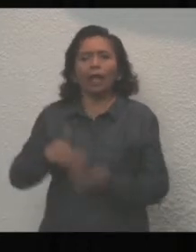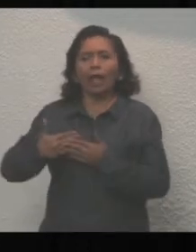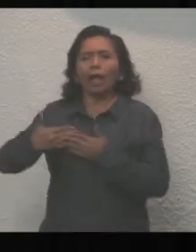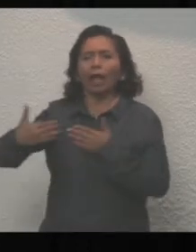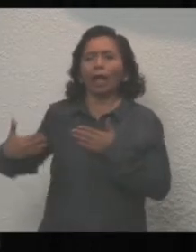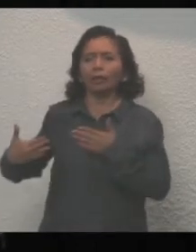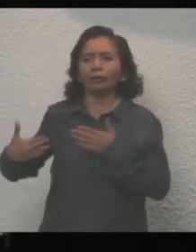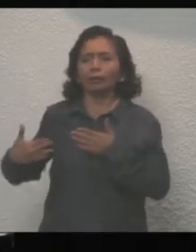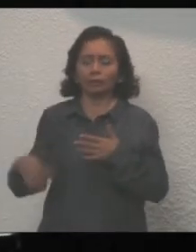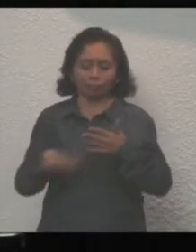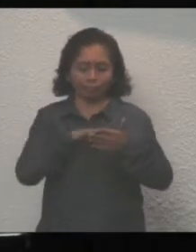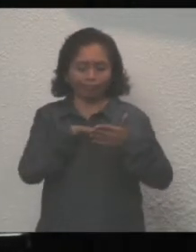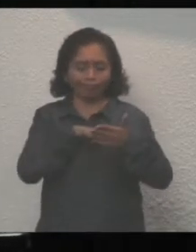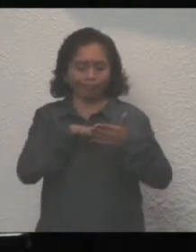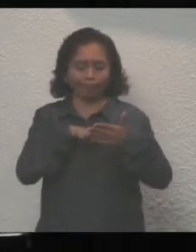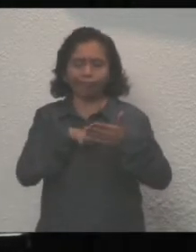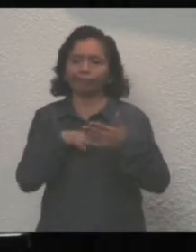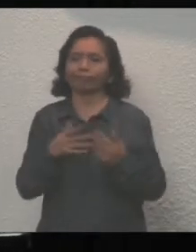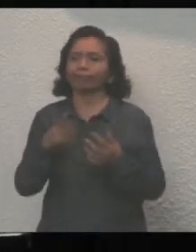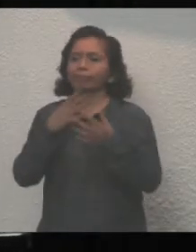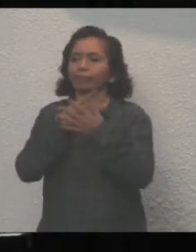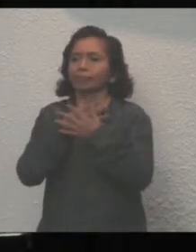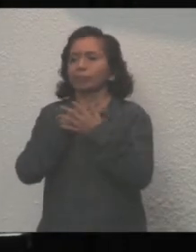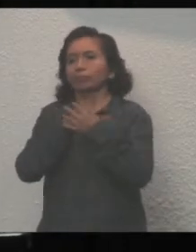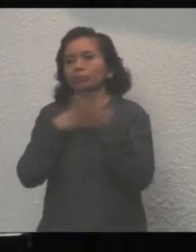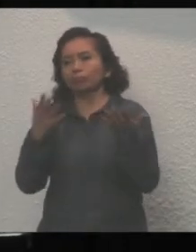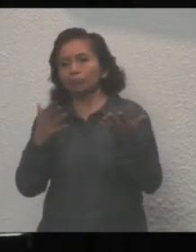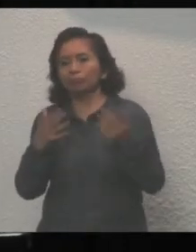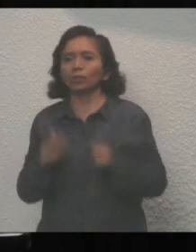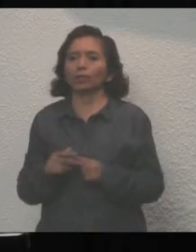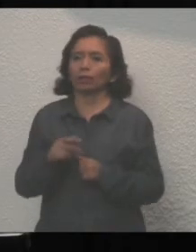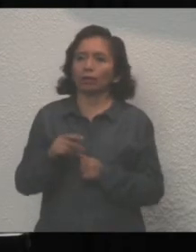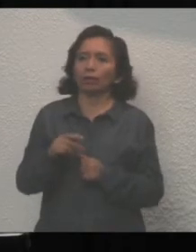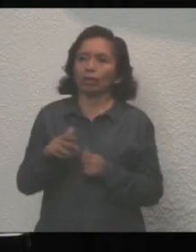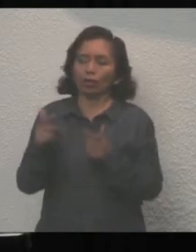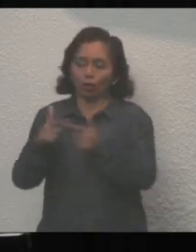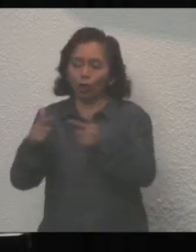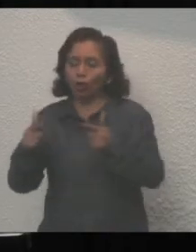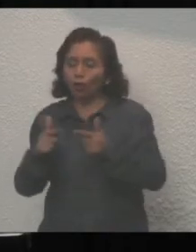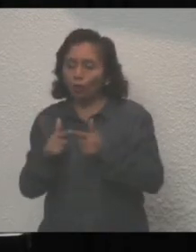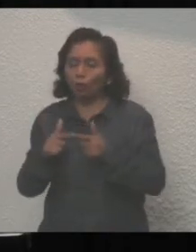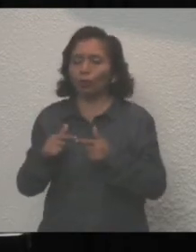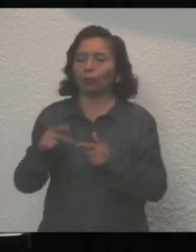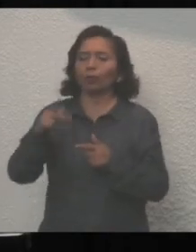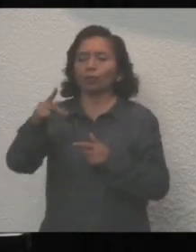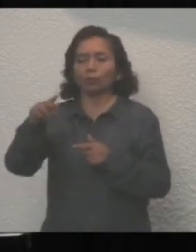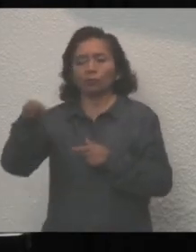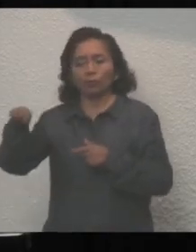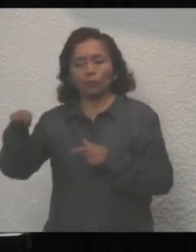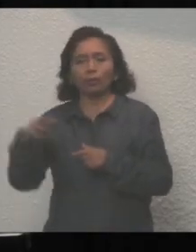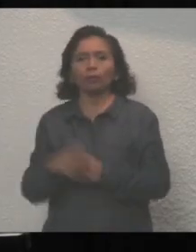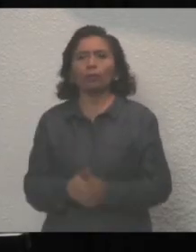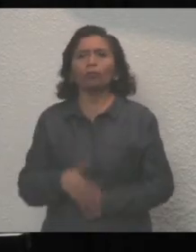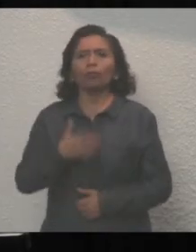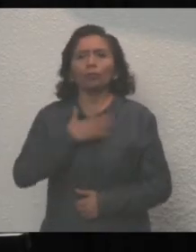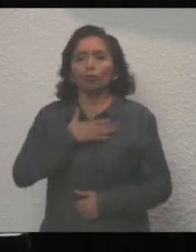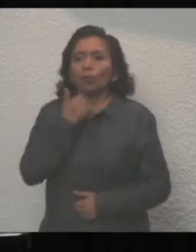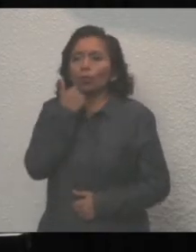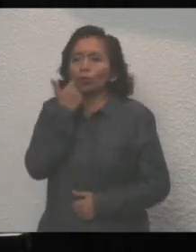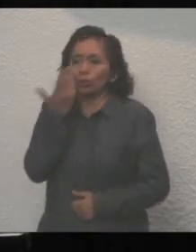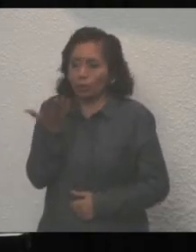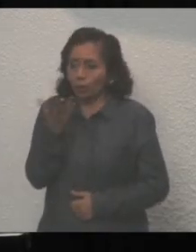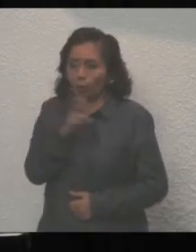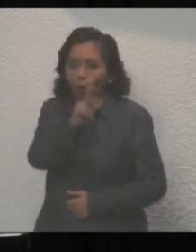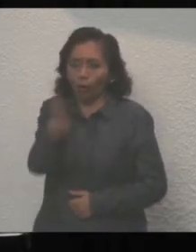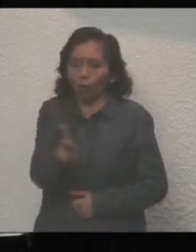comenzar a leer el discurso que la bancada de Morena trabajamos, quiero dirigirme al pueblo